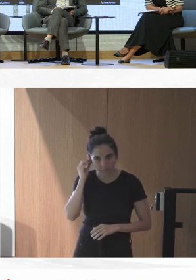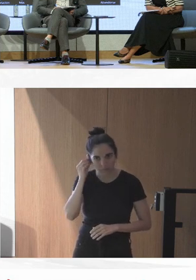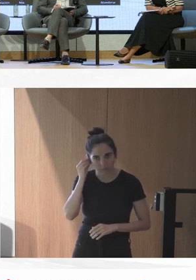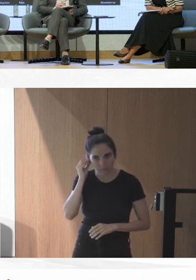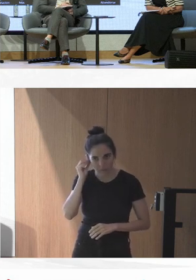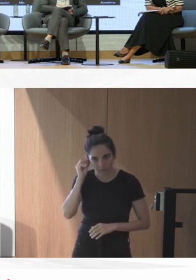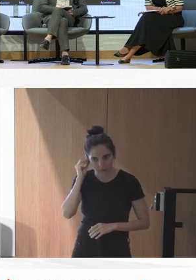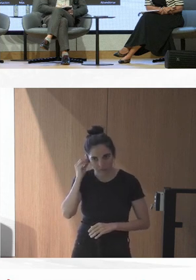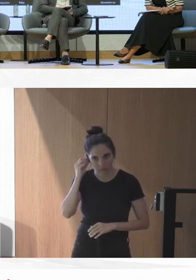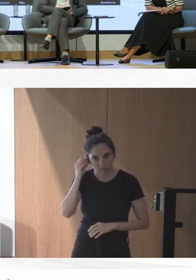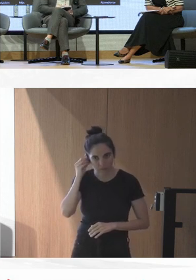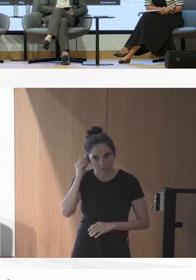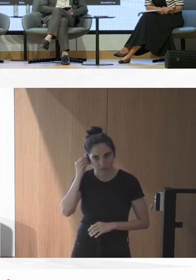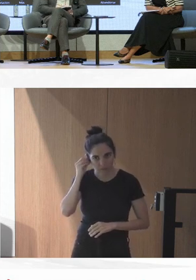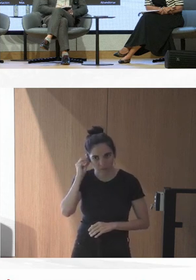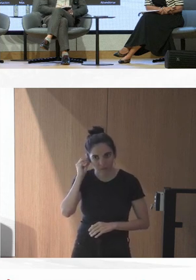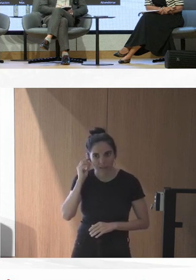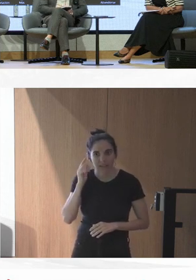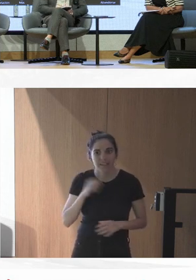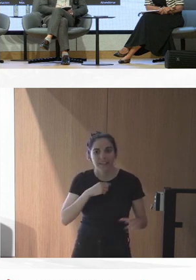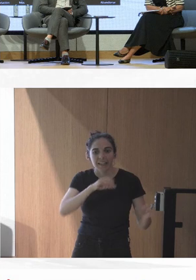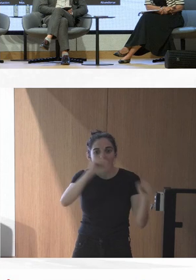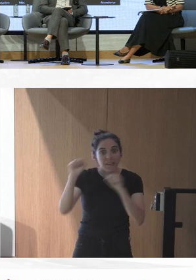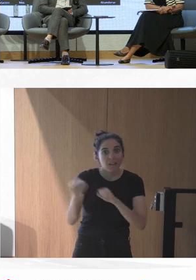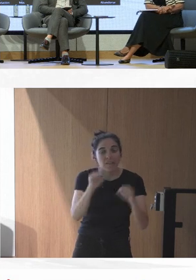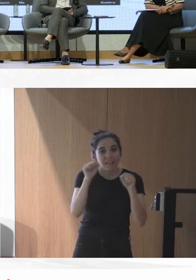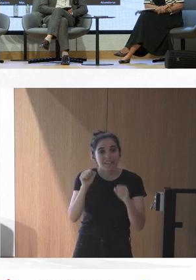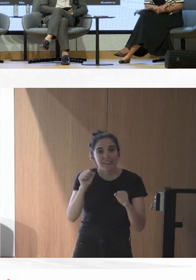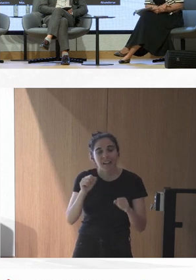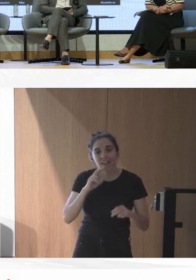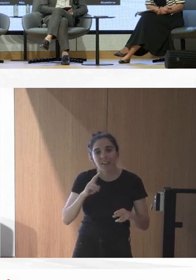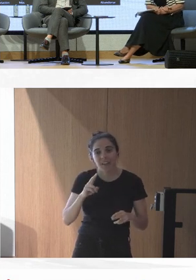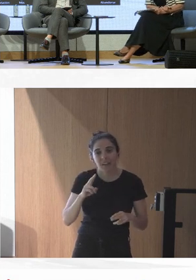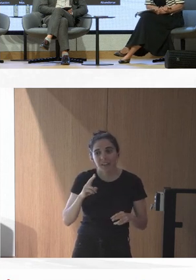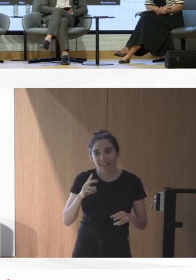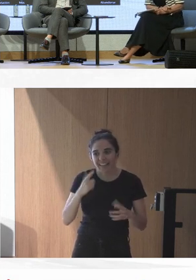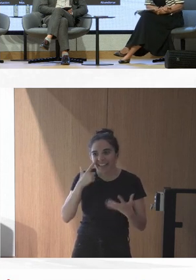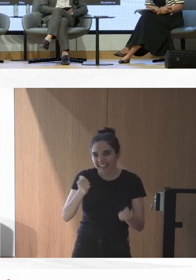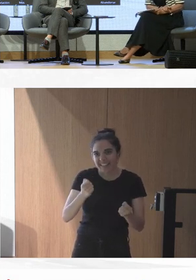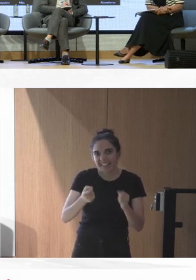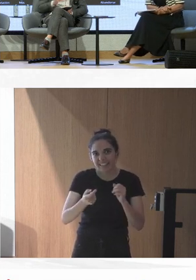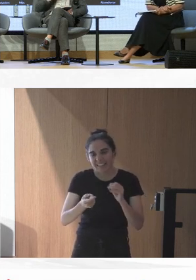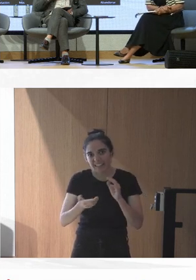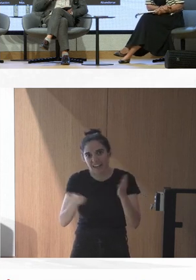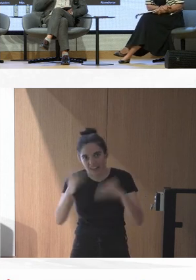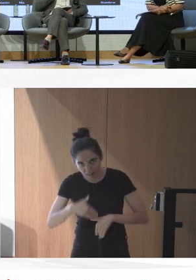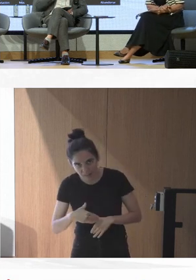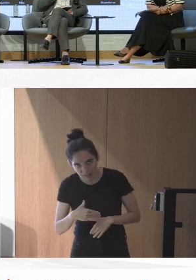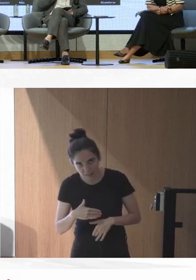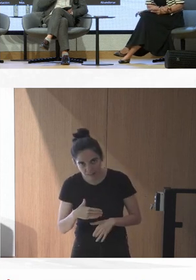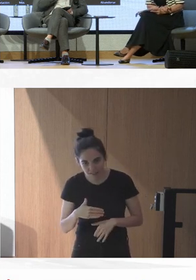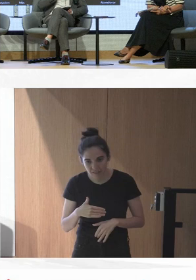La defensa de insanidad, se dice, y la Comisión lo ha dicho,